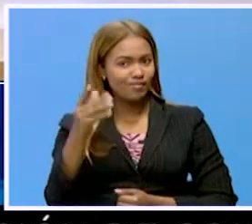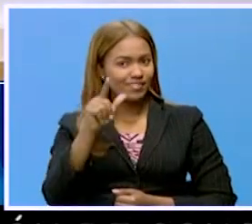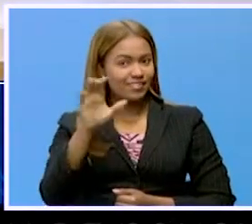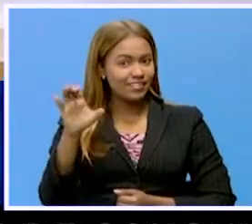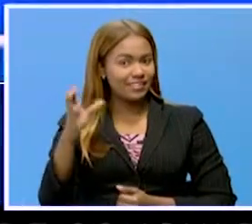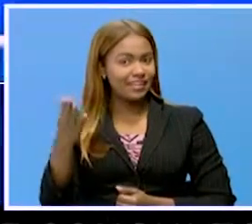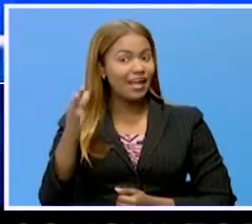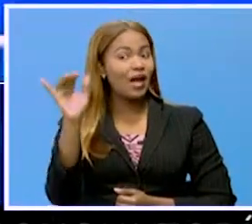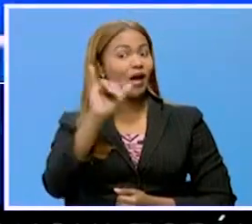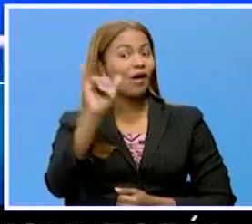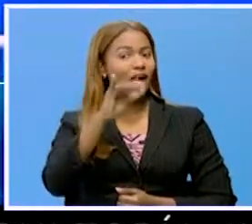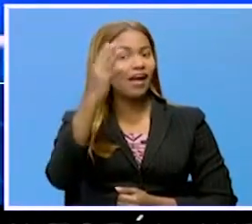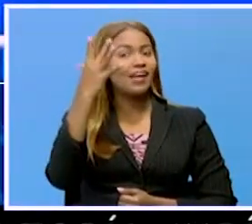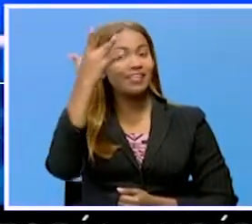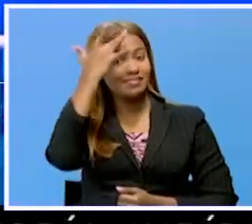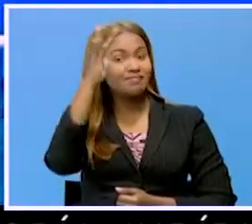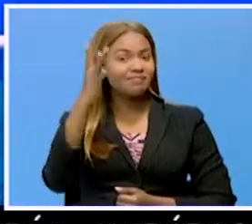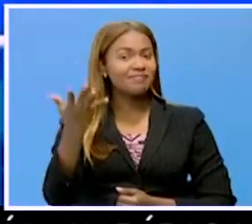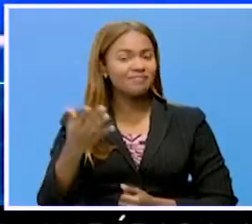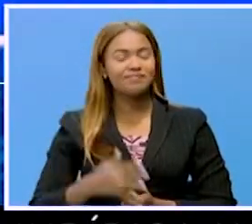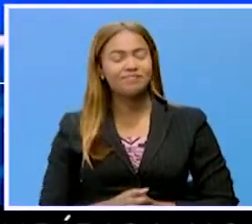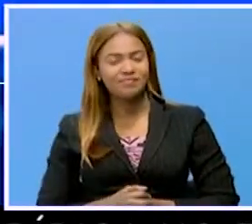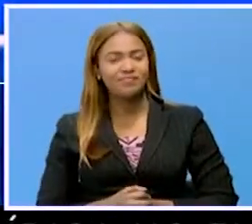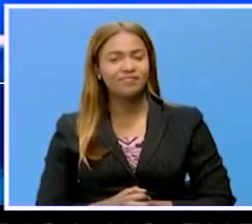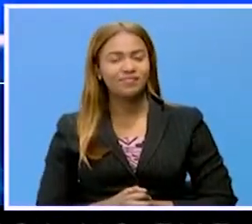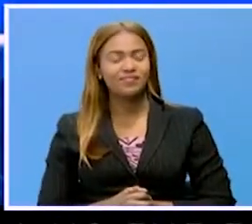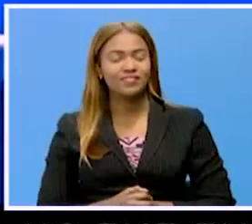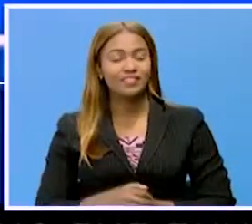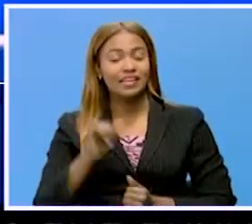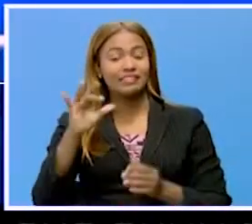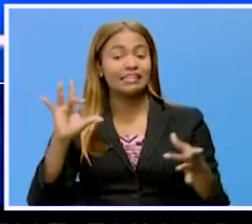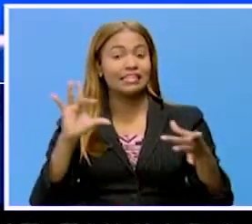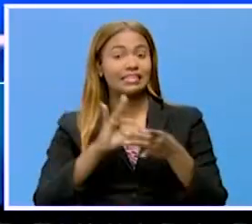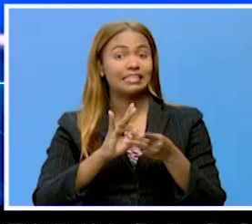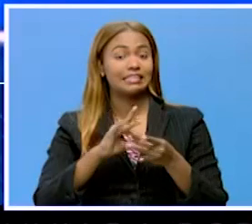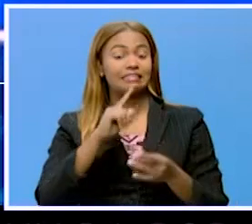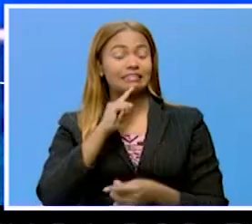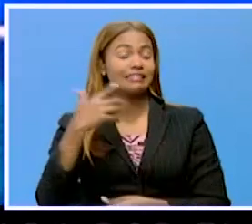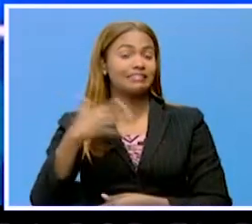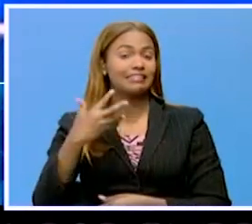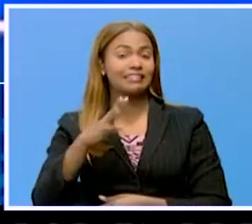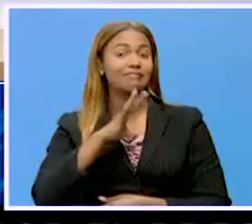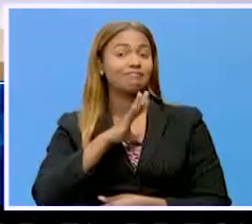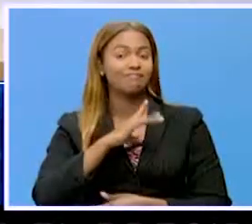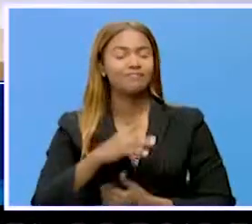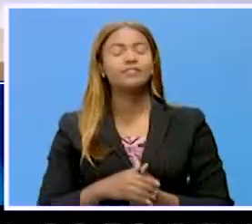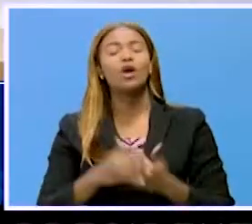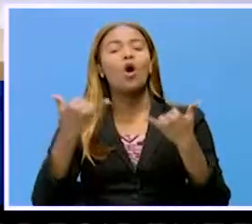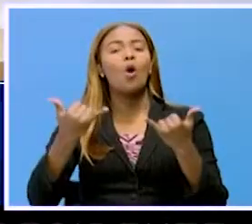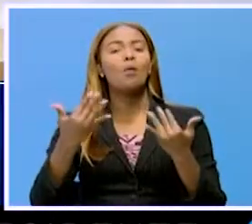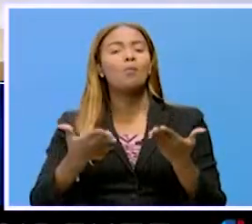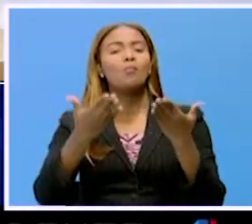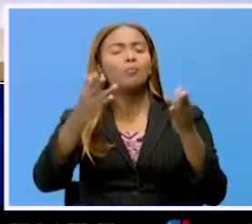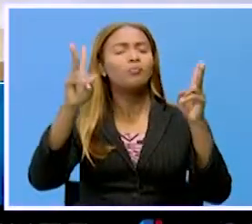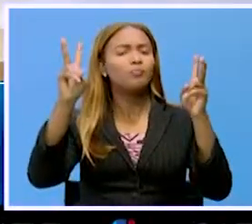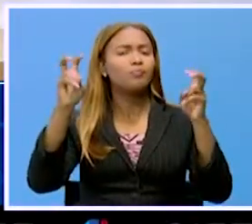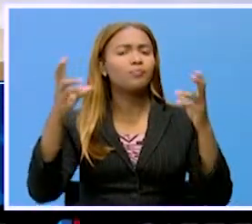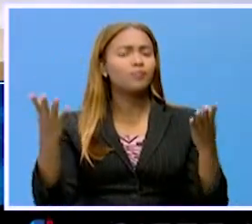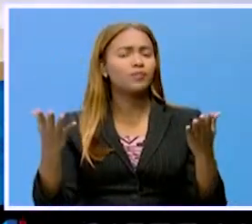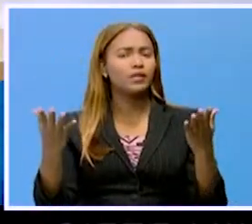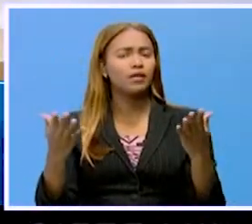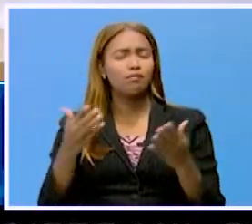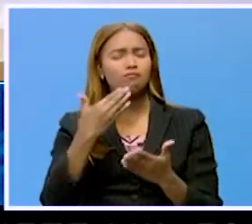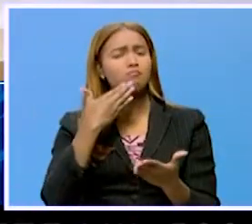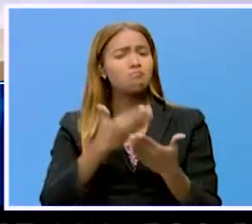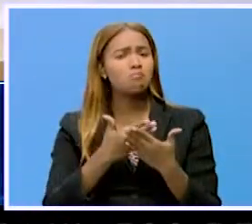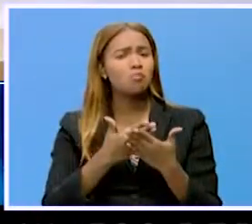licenciada. E inteligente. Claro, esa mutual. Esa combinación. Es fantástica. Hoy nos planteas un tema que es